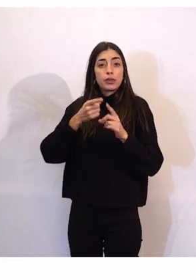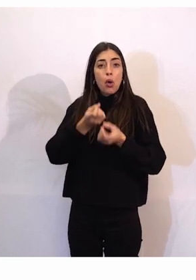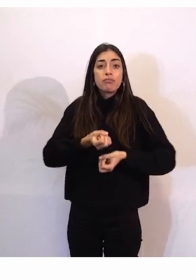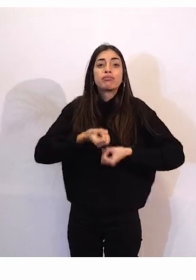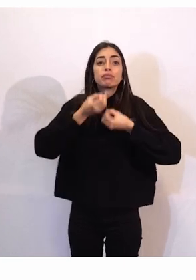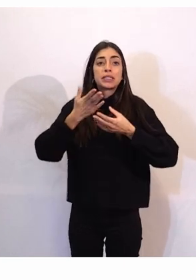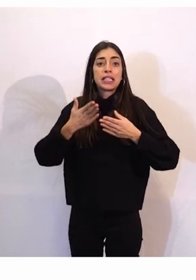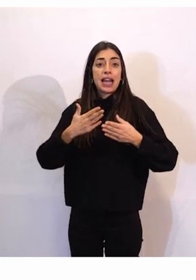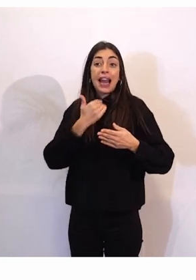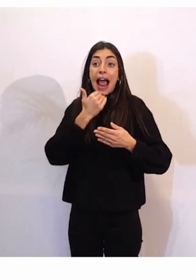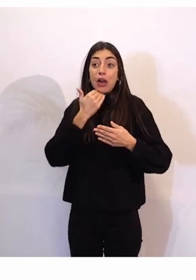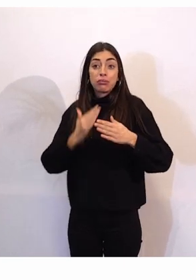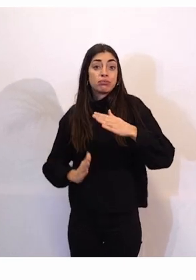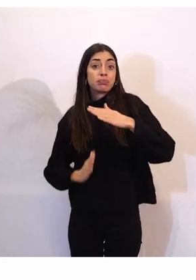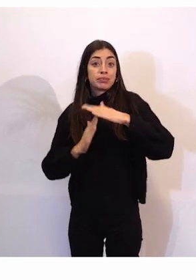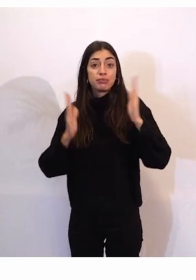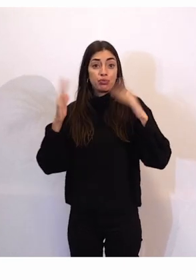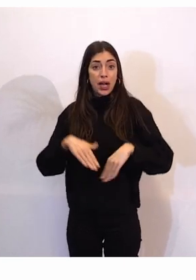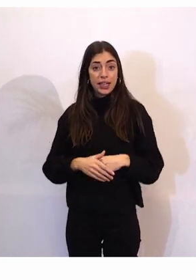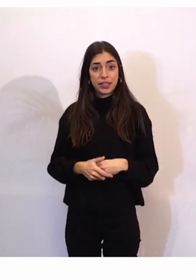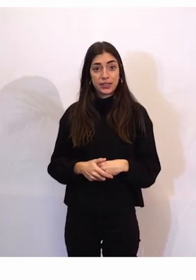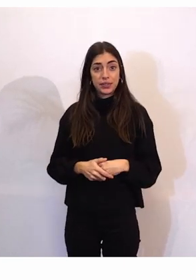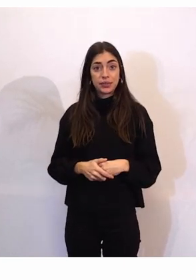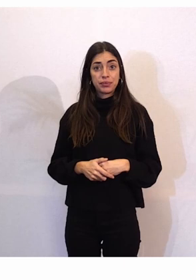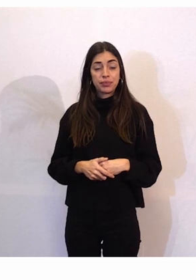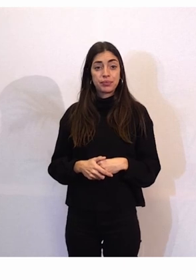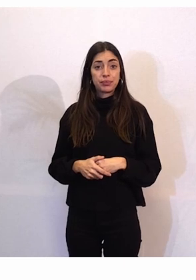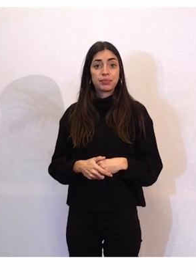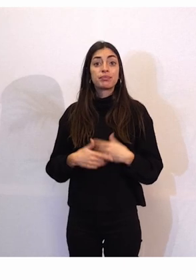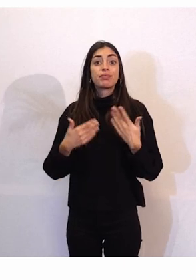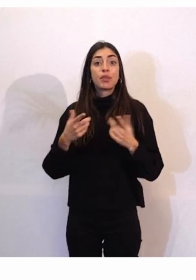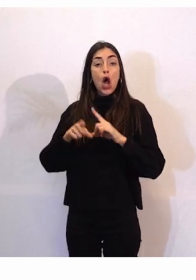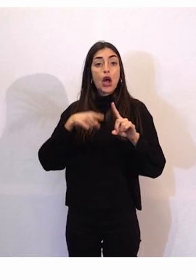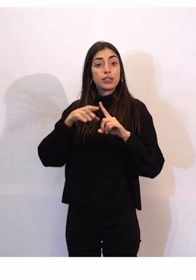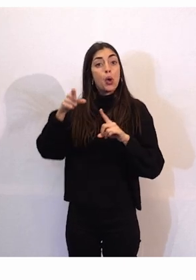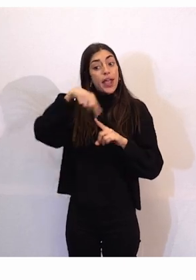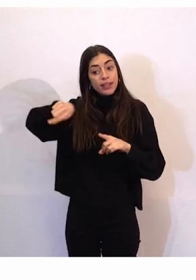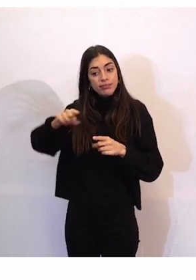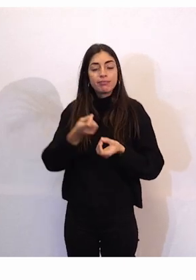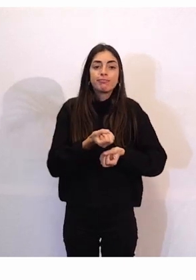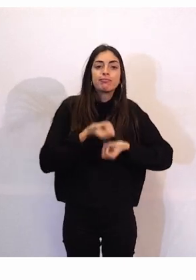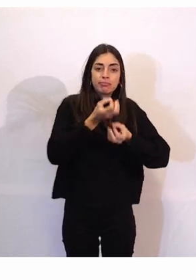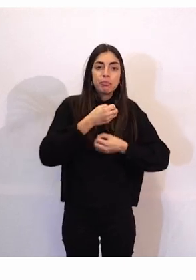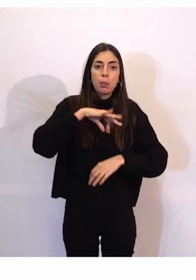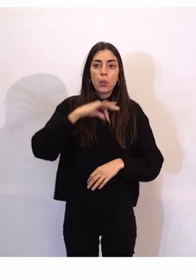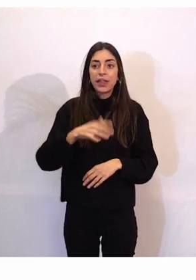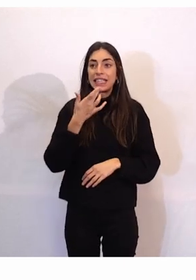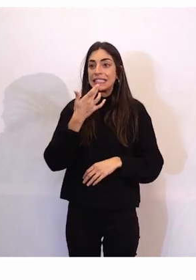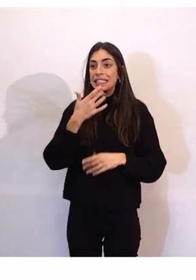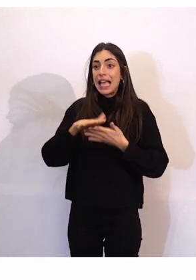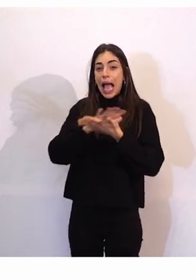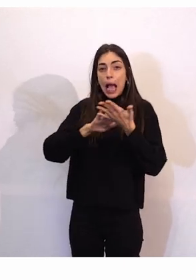hombre. Que la coarten como para que ella se pueda manifestar. Sin embargo, cuando ya tratas con niños que están